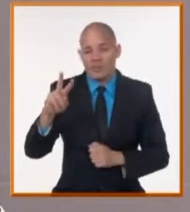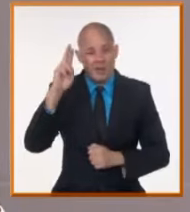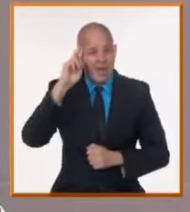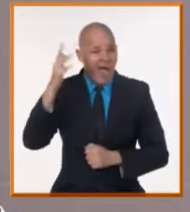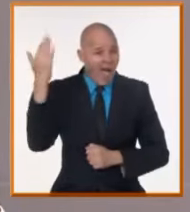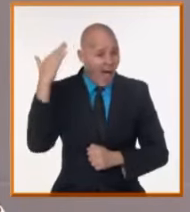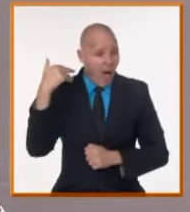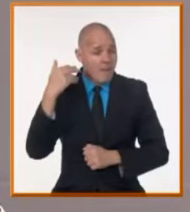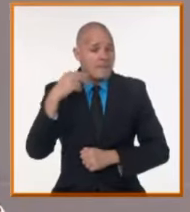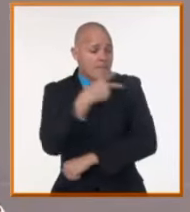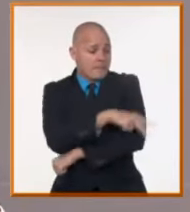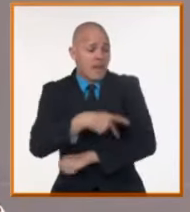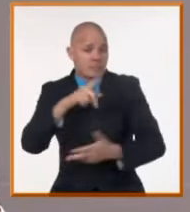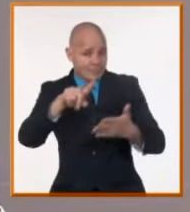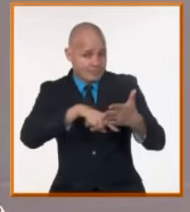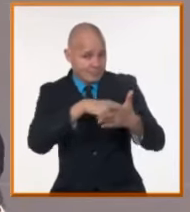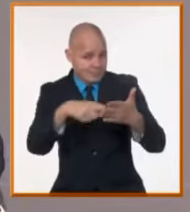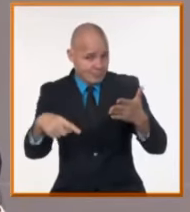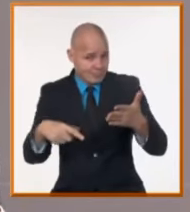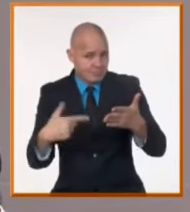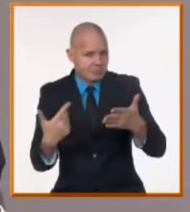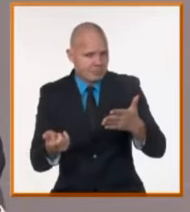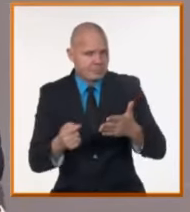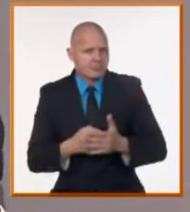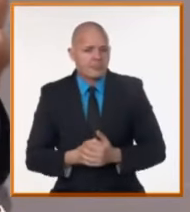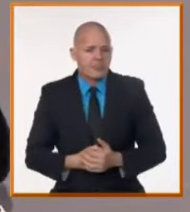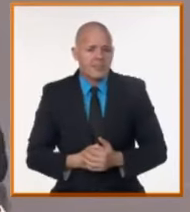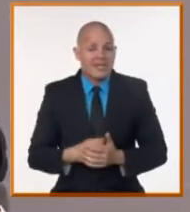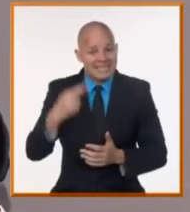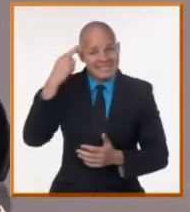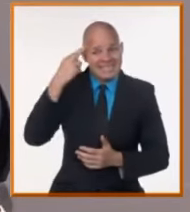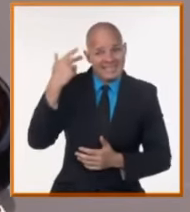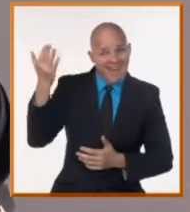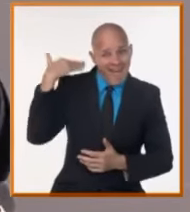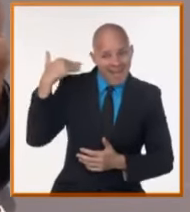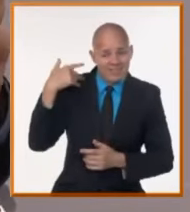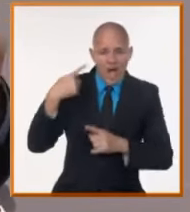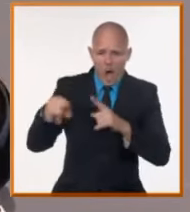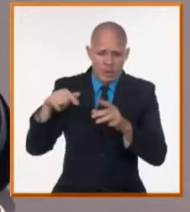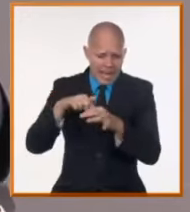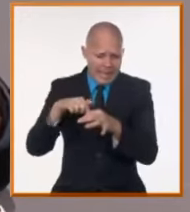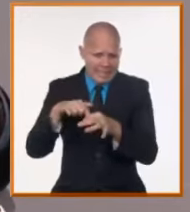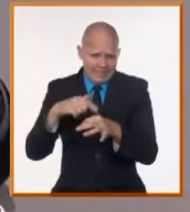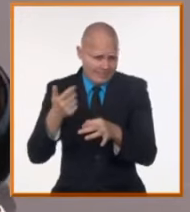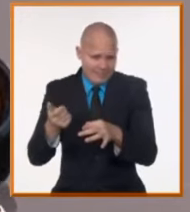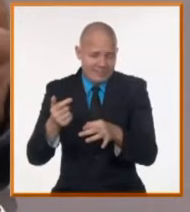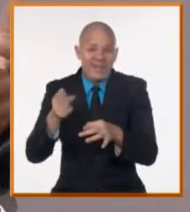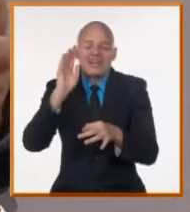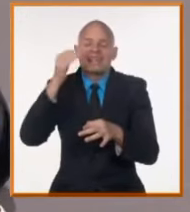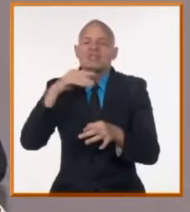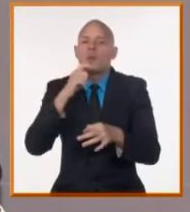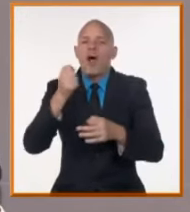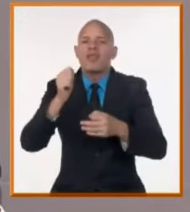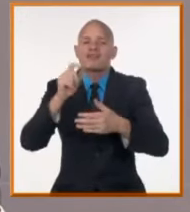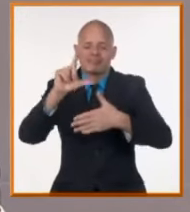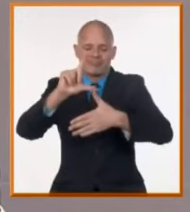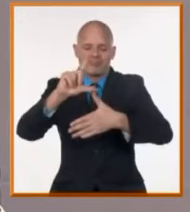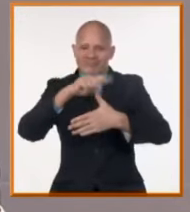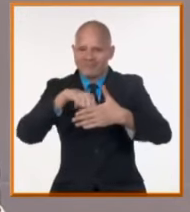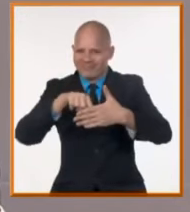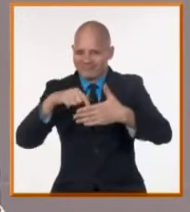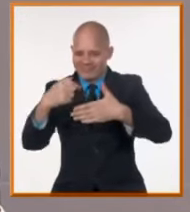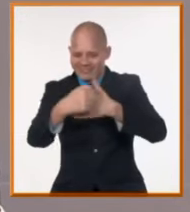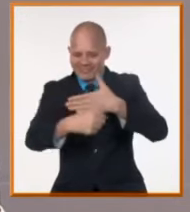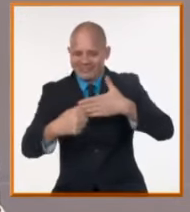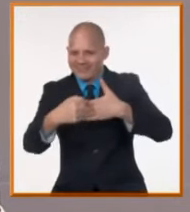le dedicó a la lucha por lo que llamaban las Islas Falkland, las Islas Malvinas, la guerra de las Malvinas,